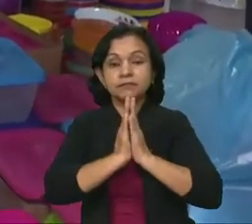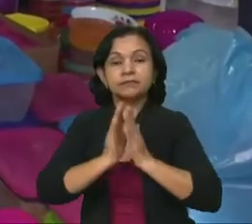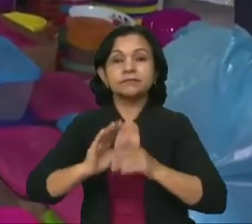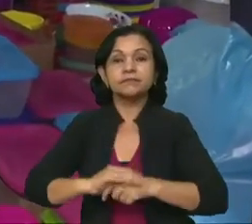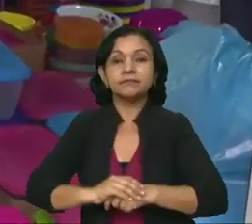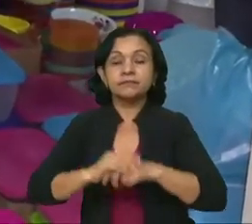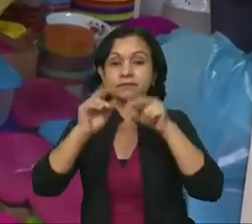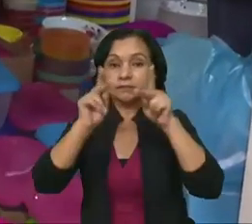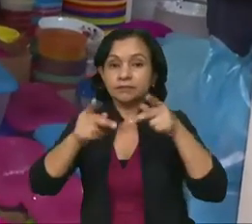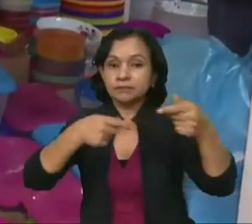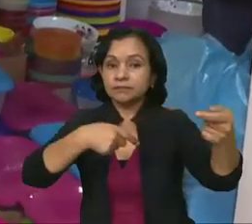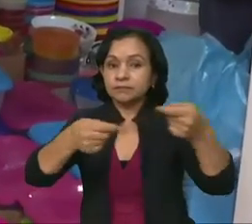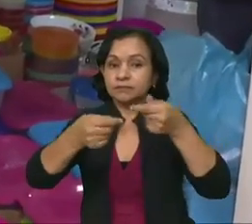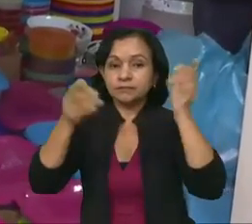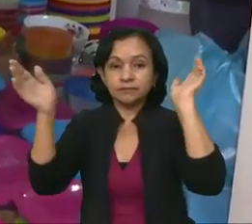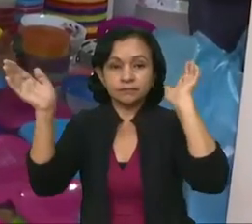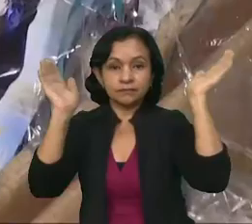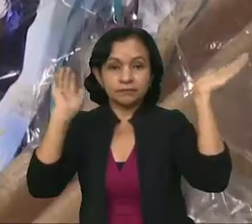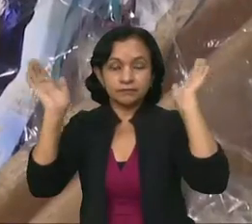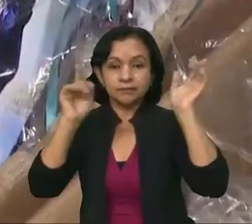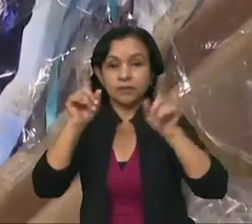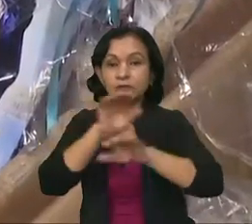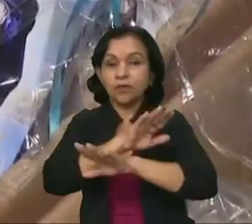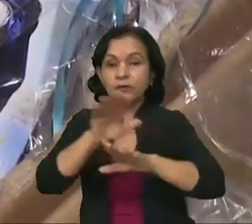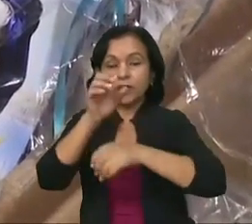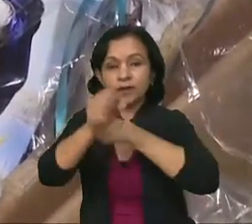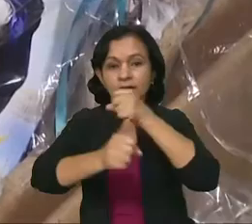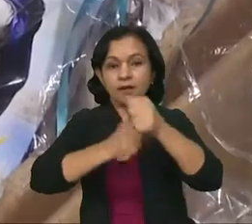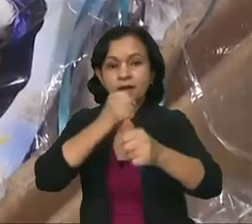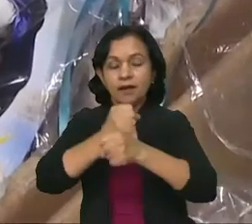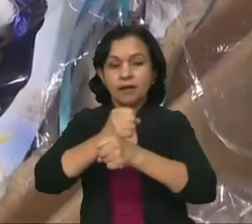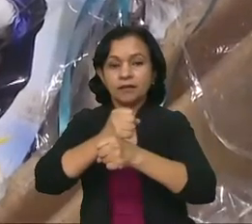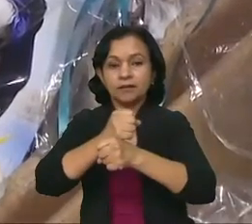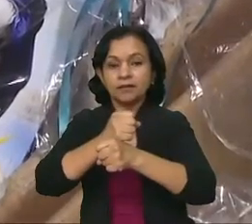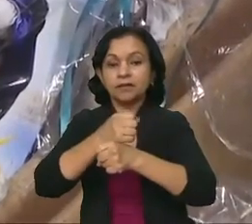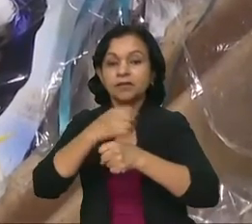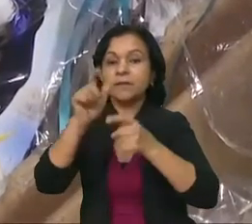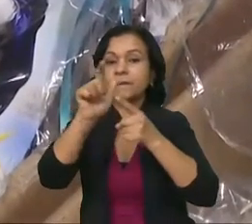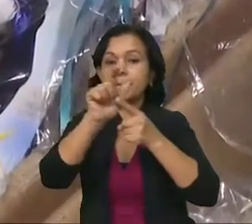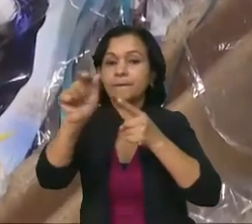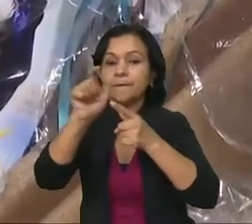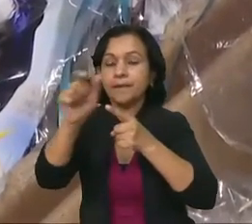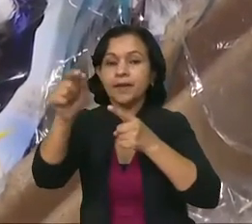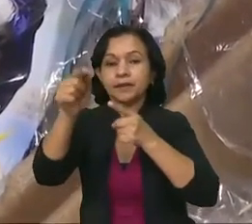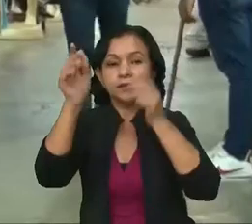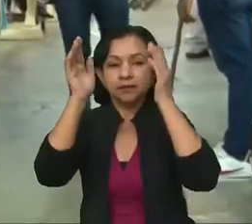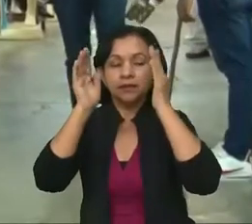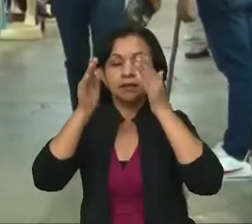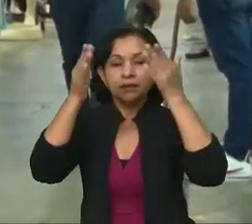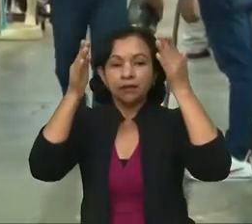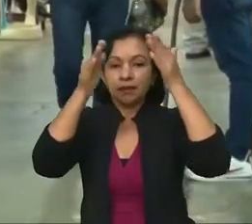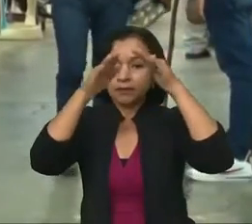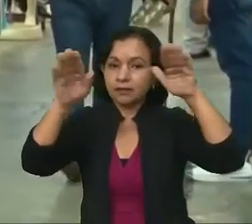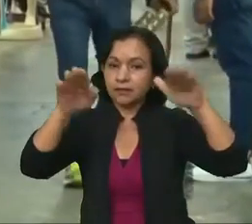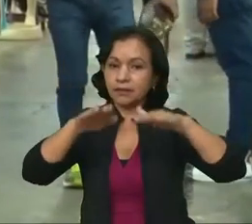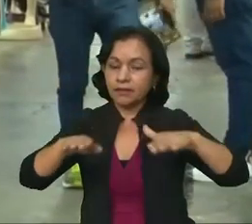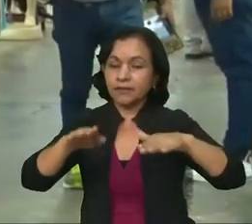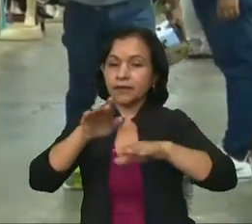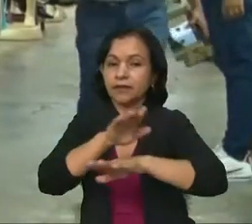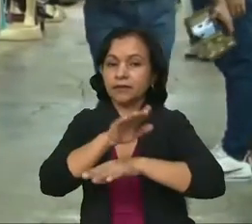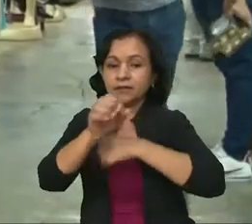Los comerciantes se preparan para la recta final del año y la temporada alta con la celebración de la Navidad y del fin de